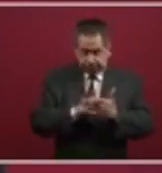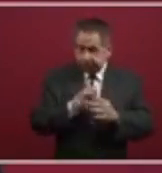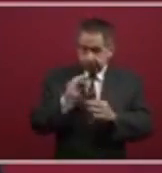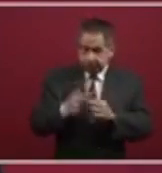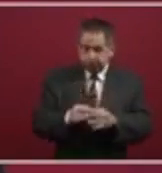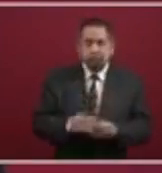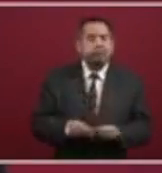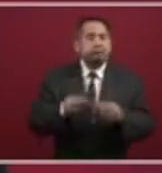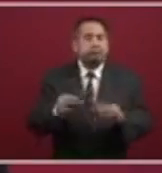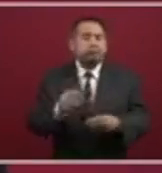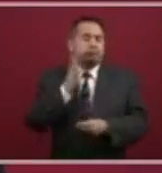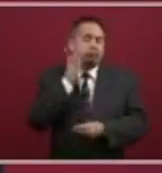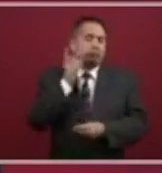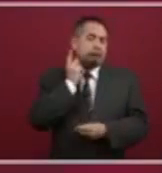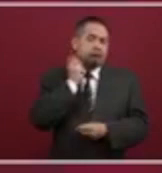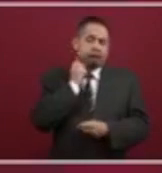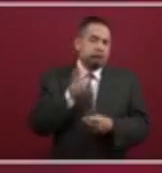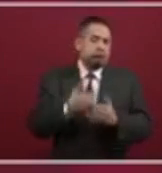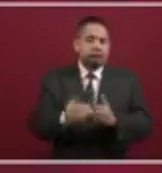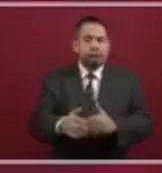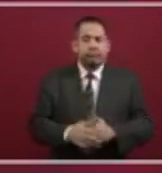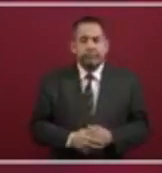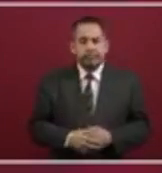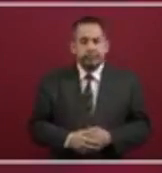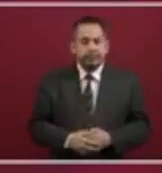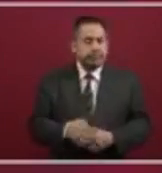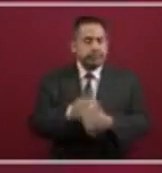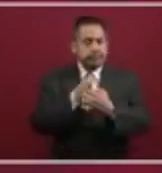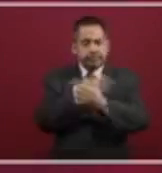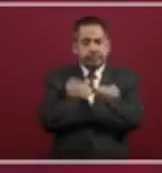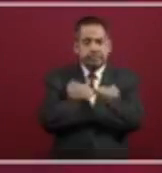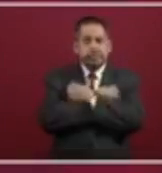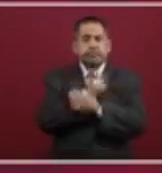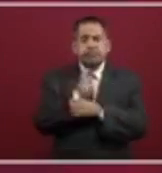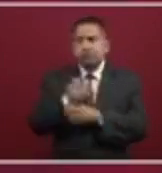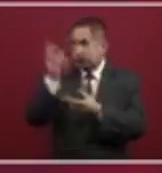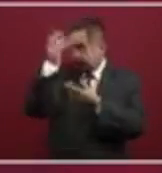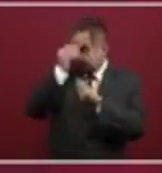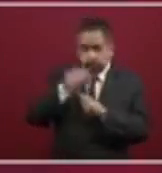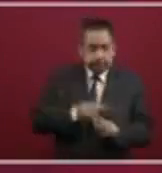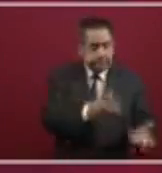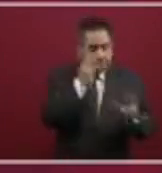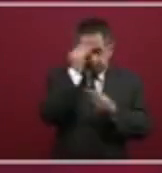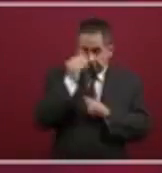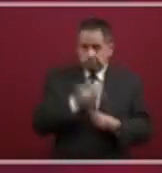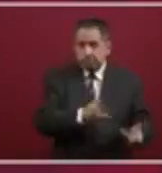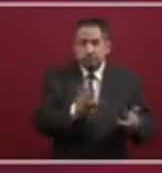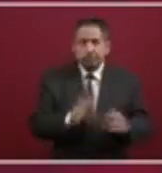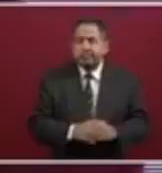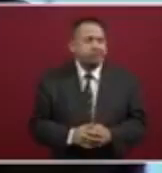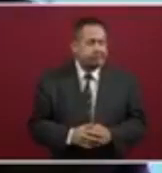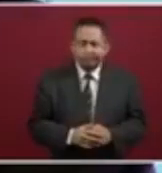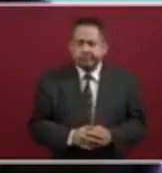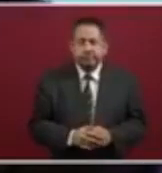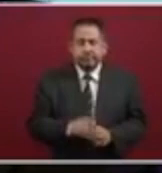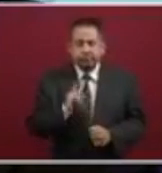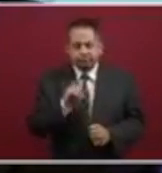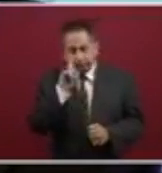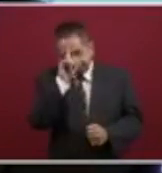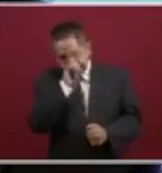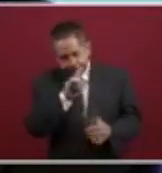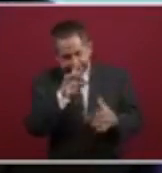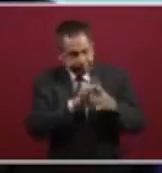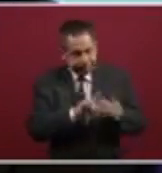Educar no solo es transmitir información, es alimentar a nuestras niñas y niños, a nuestros